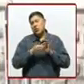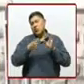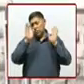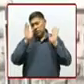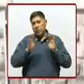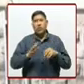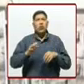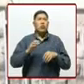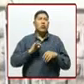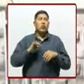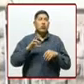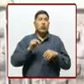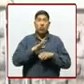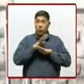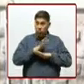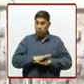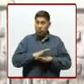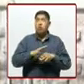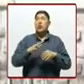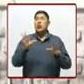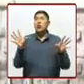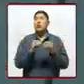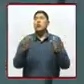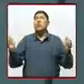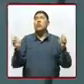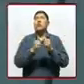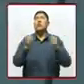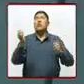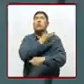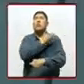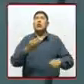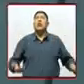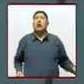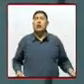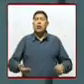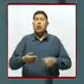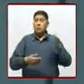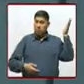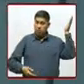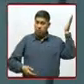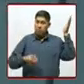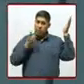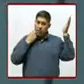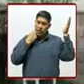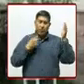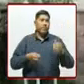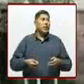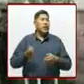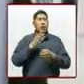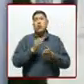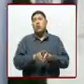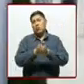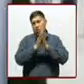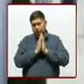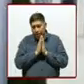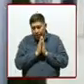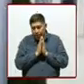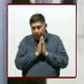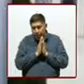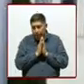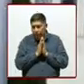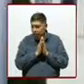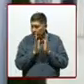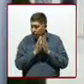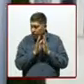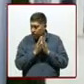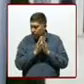próximos días. No conforme con esto, me he reunido con el presidente del órgano electoral hace unos minutos para solicitarle,